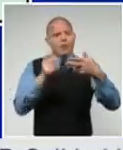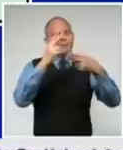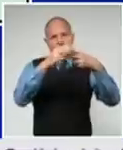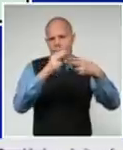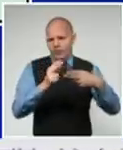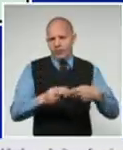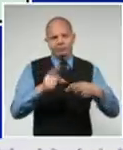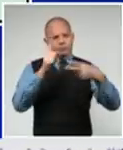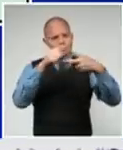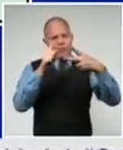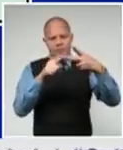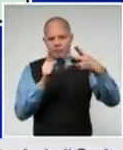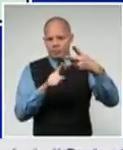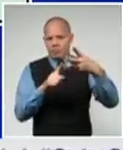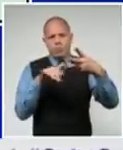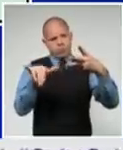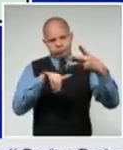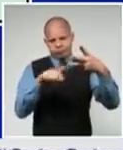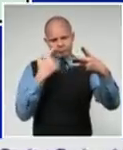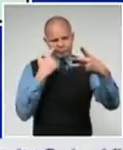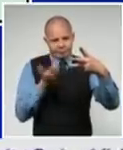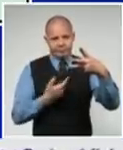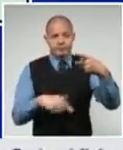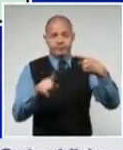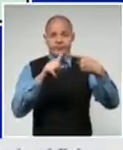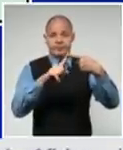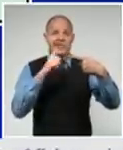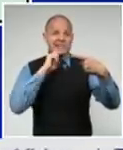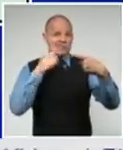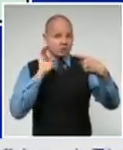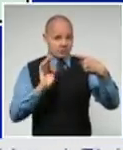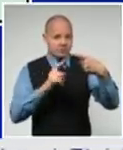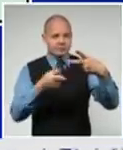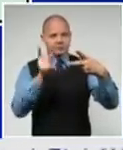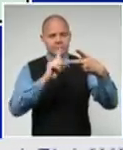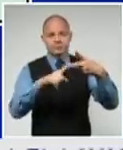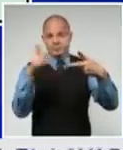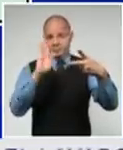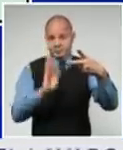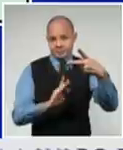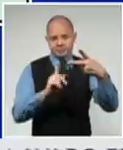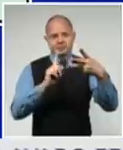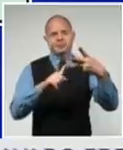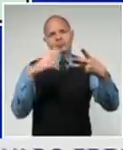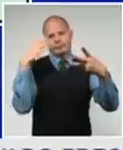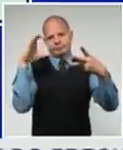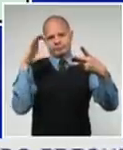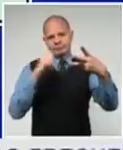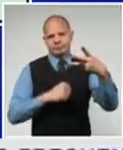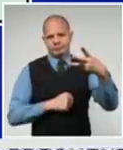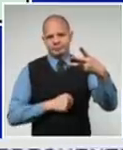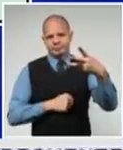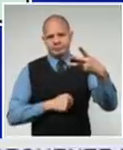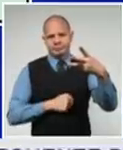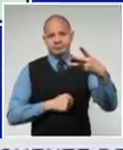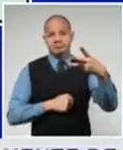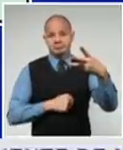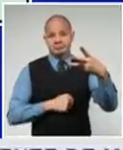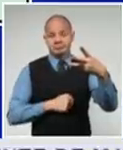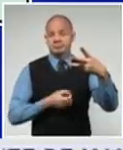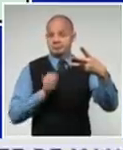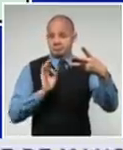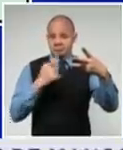número de afectados, Estados Unidos, Brasil y Colombia, con